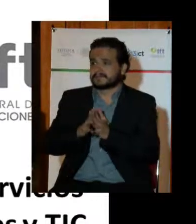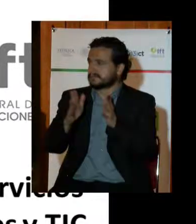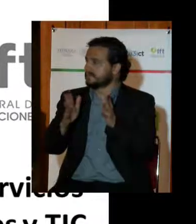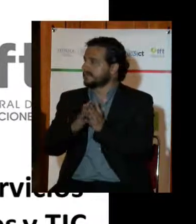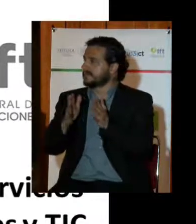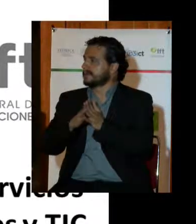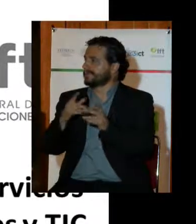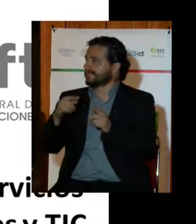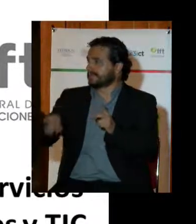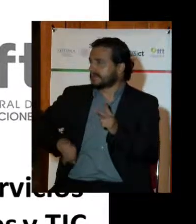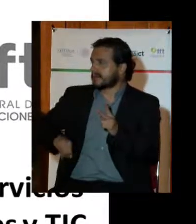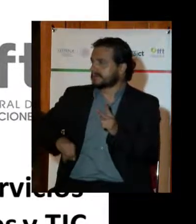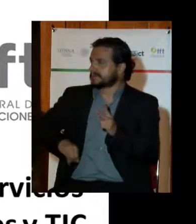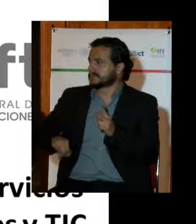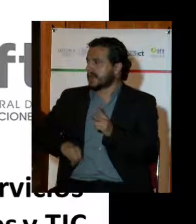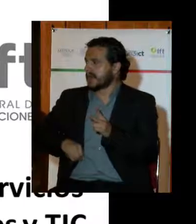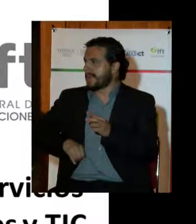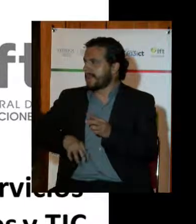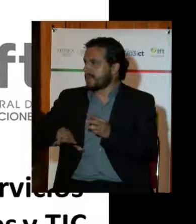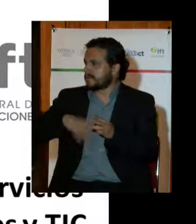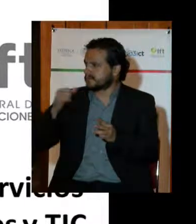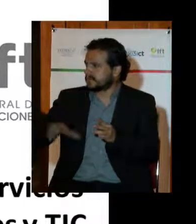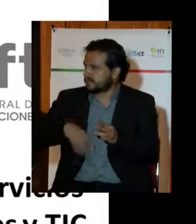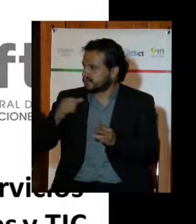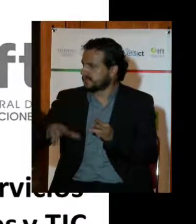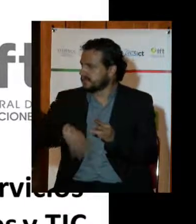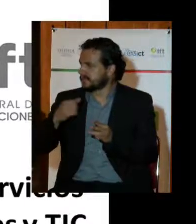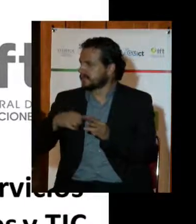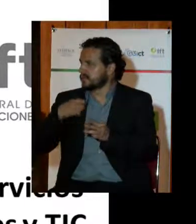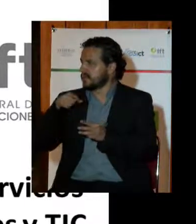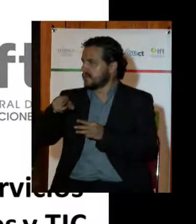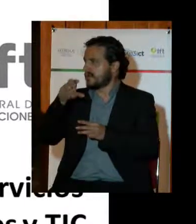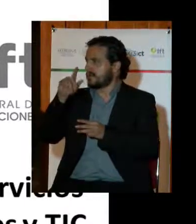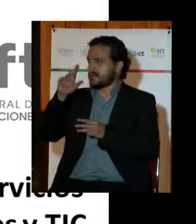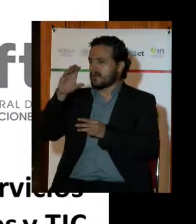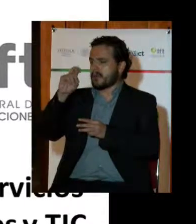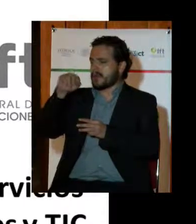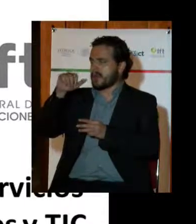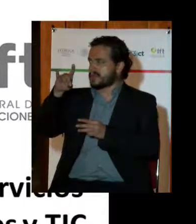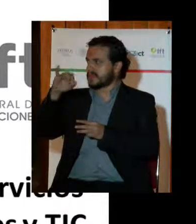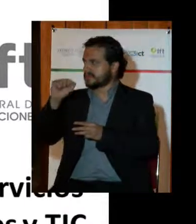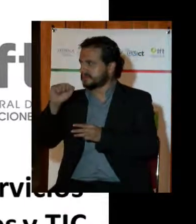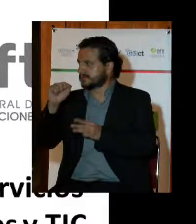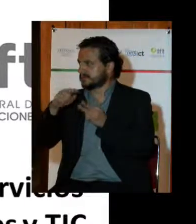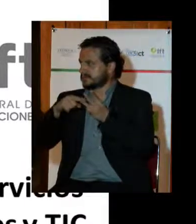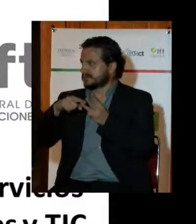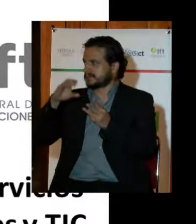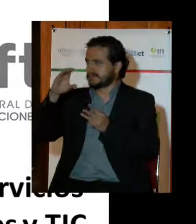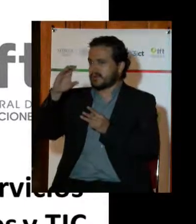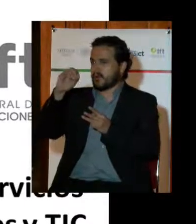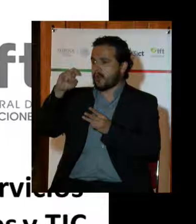y esfuerzo de CONADIS, de CONAPRED, del